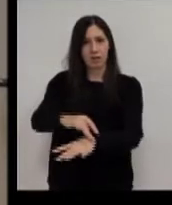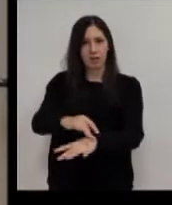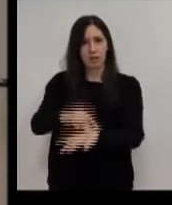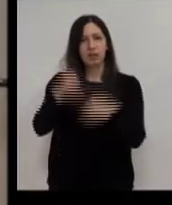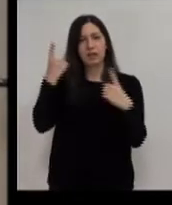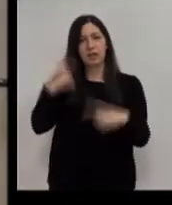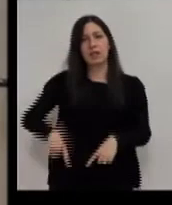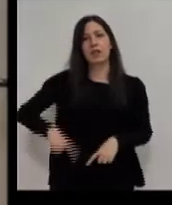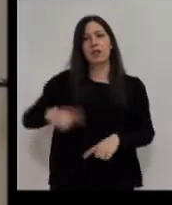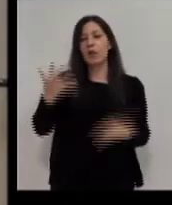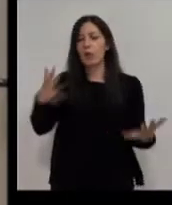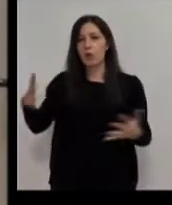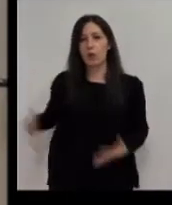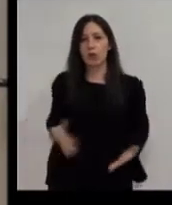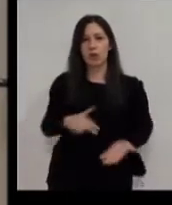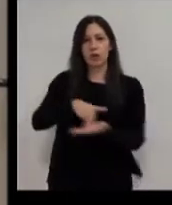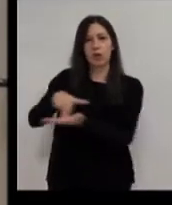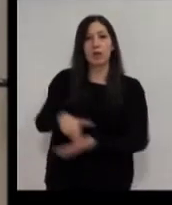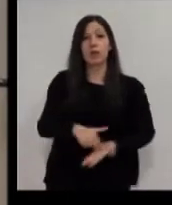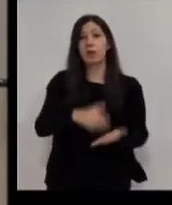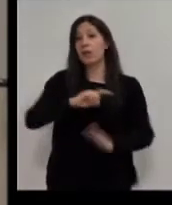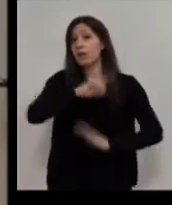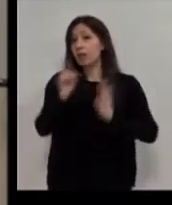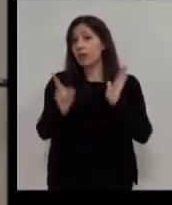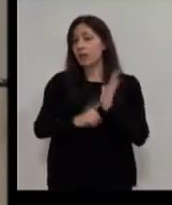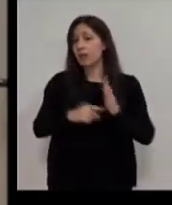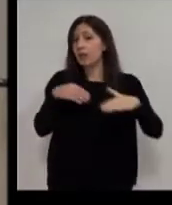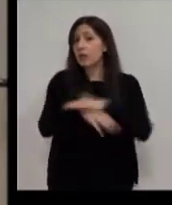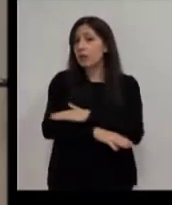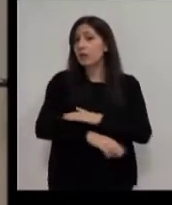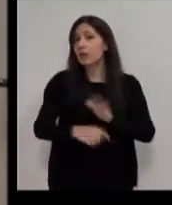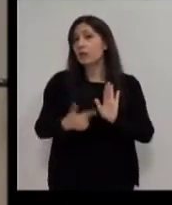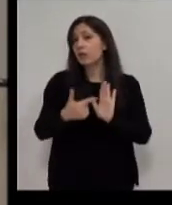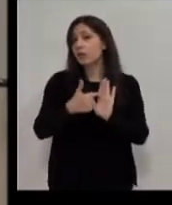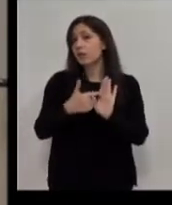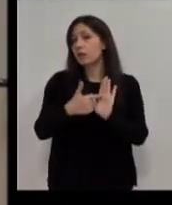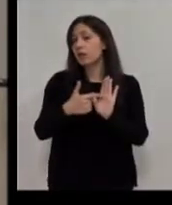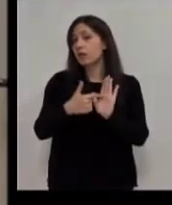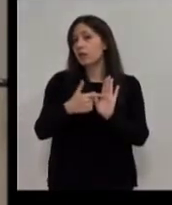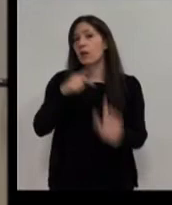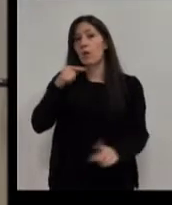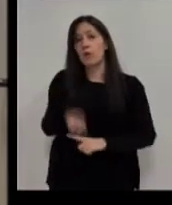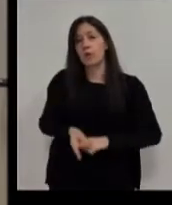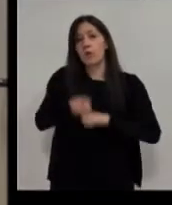o de orientación. Esto quizás ha debido a que el reglamento técnico, la ley de accesibilidad,